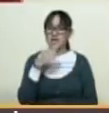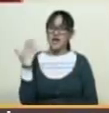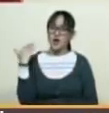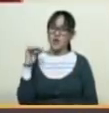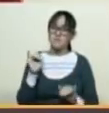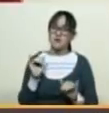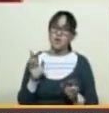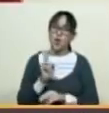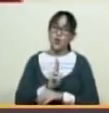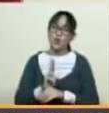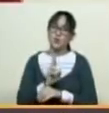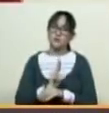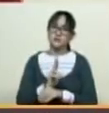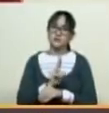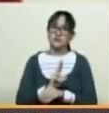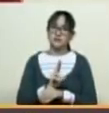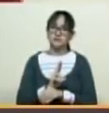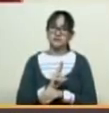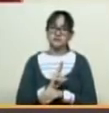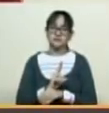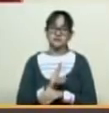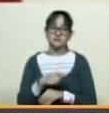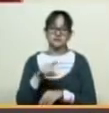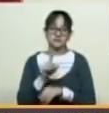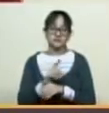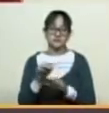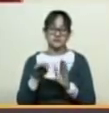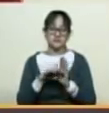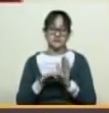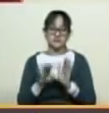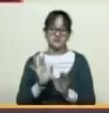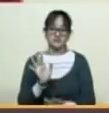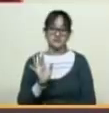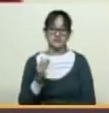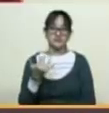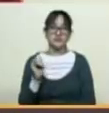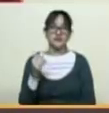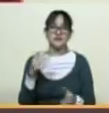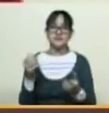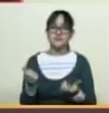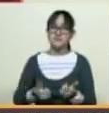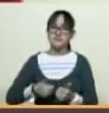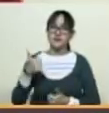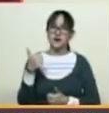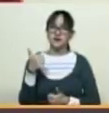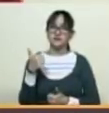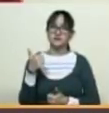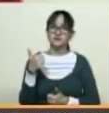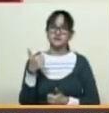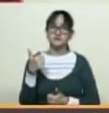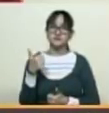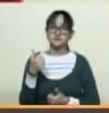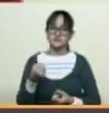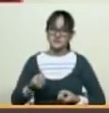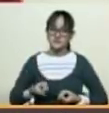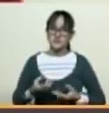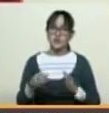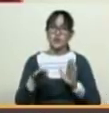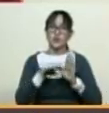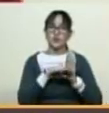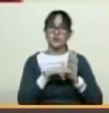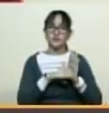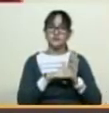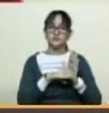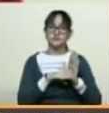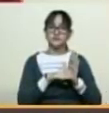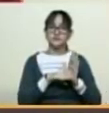que las únicas garantías que se dan, no, tenemos las acumuladas que hemos dado y que hemos establecido